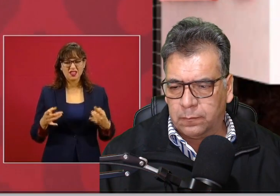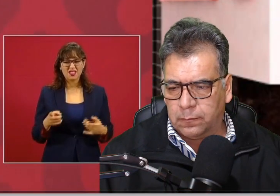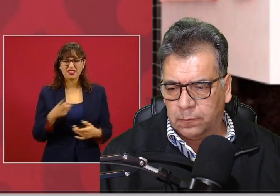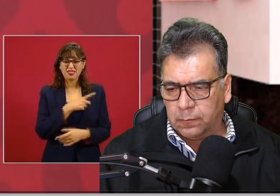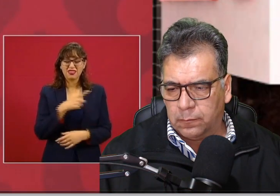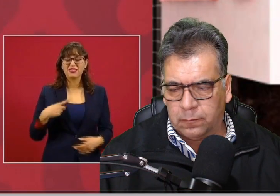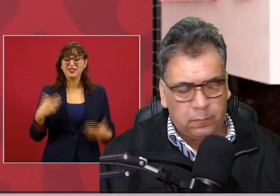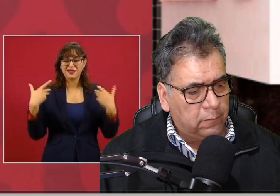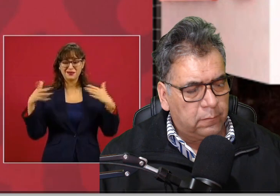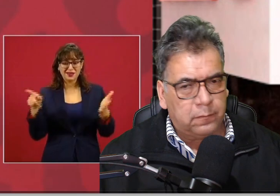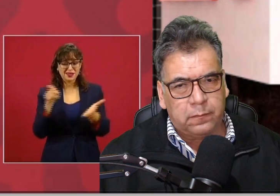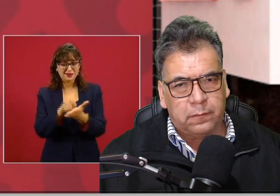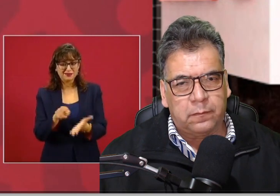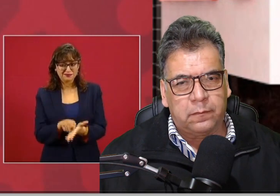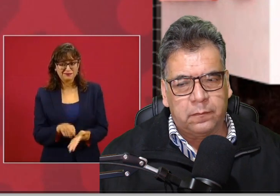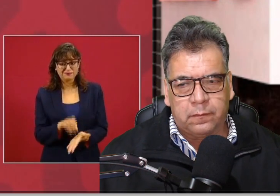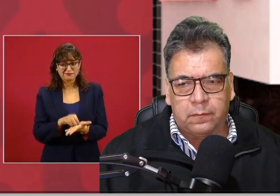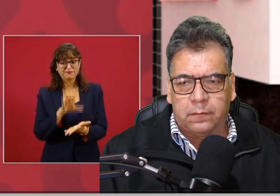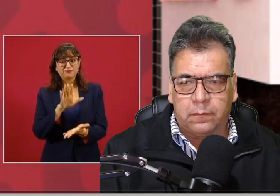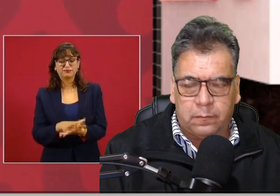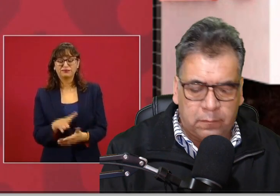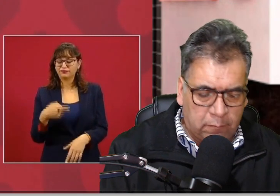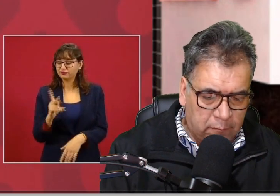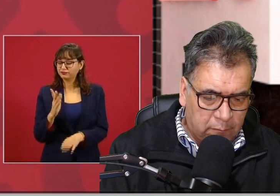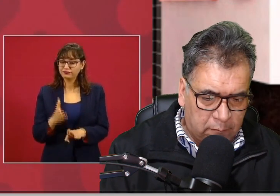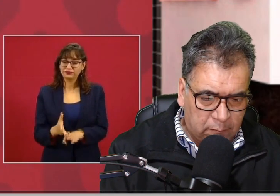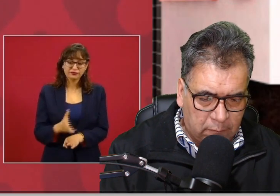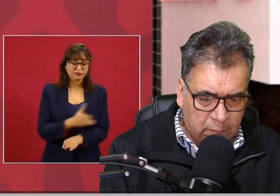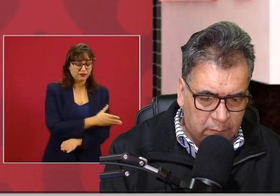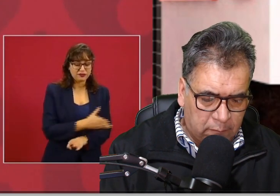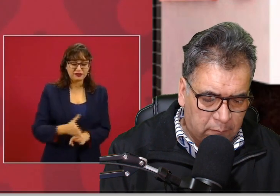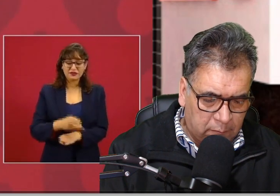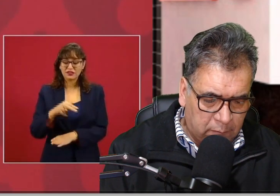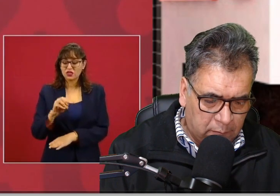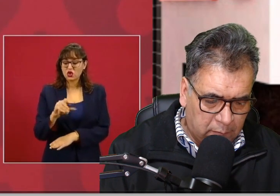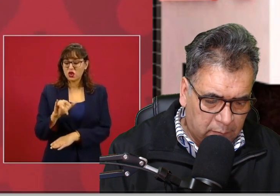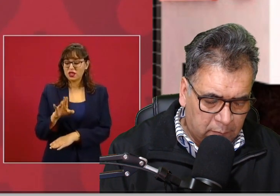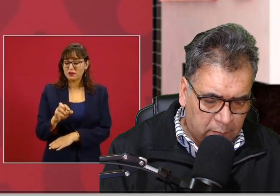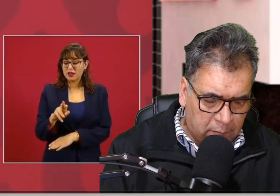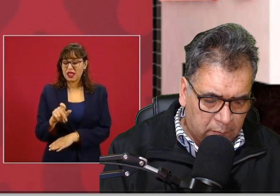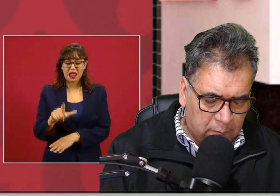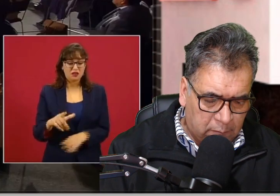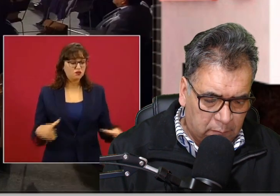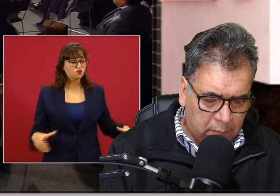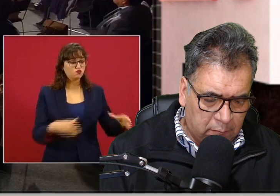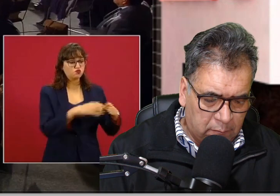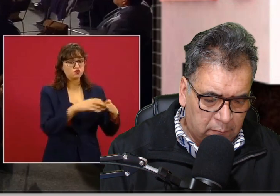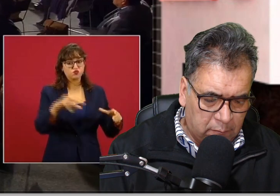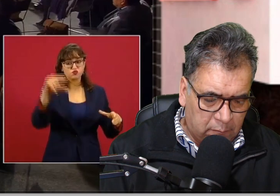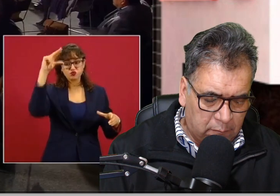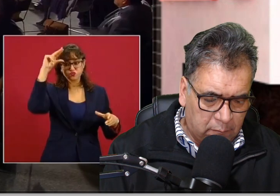ningún trato mientras no devuelvan el dinero que recibieron de